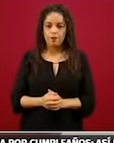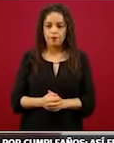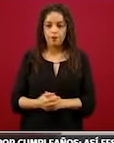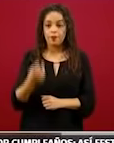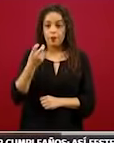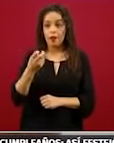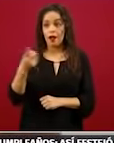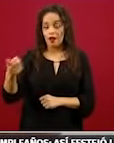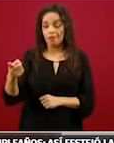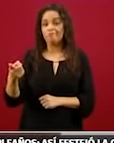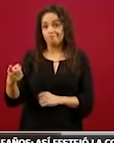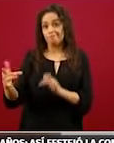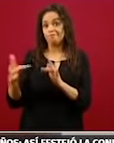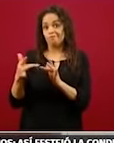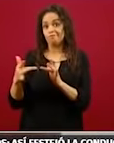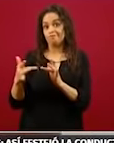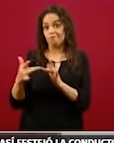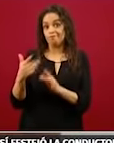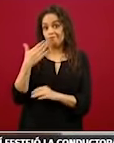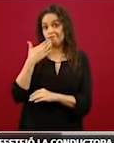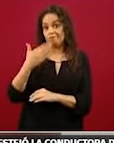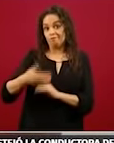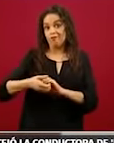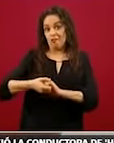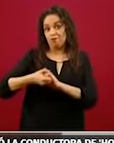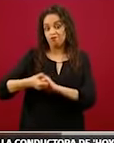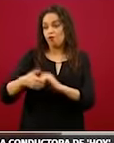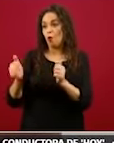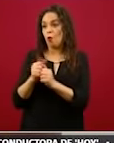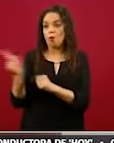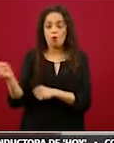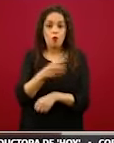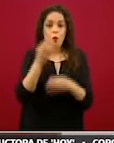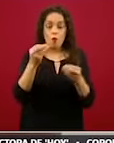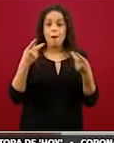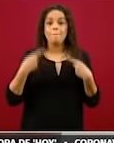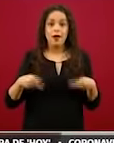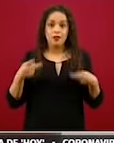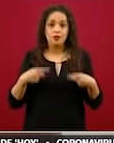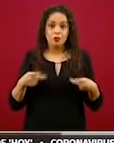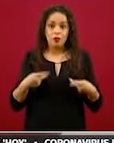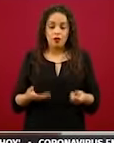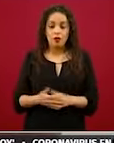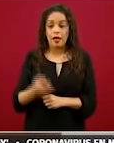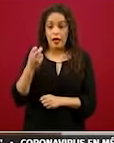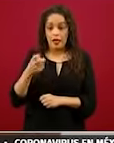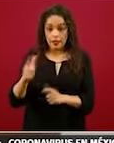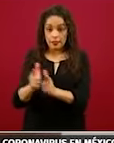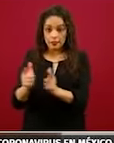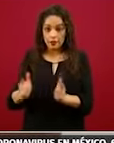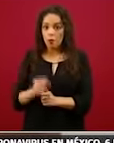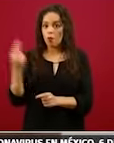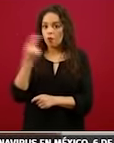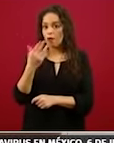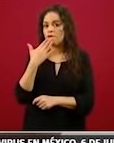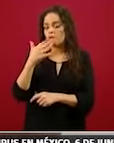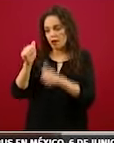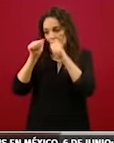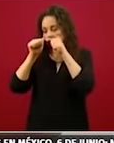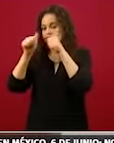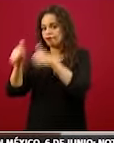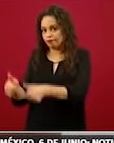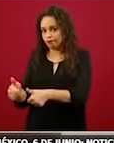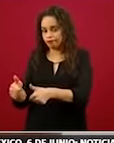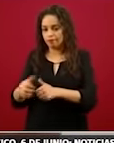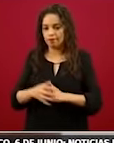estrecho con muchas personas, pues evidentemente será un grupo que tendríamos que poner atención. Grupos